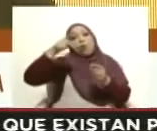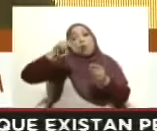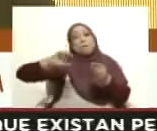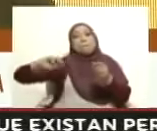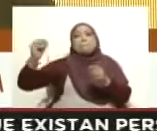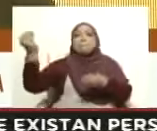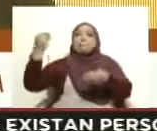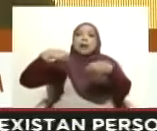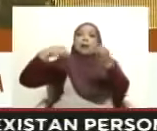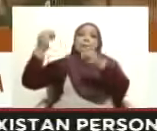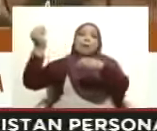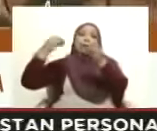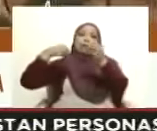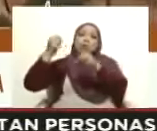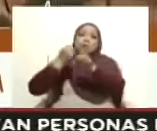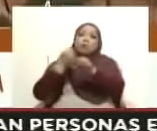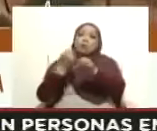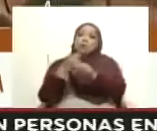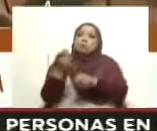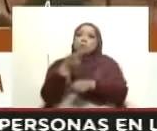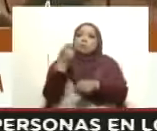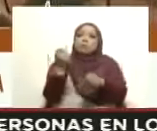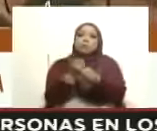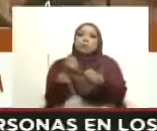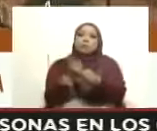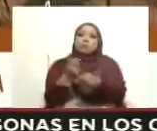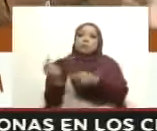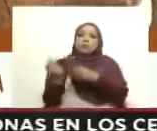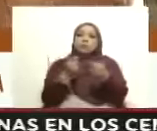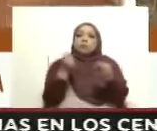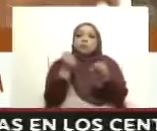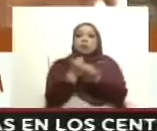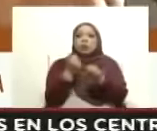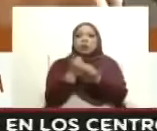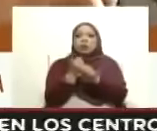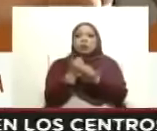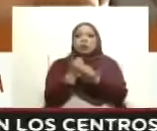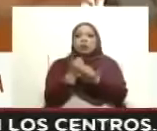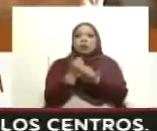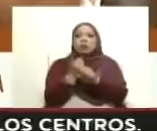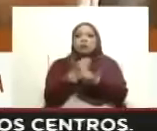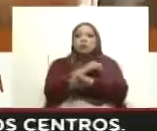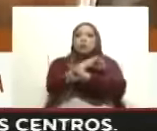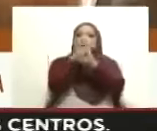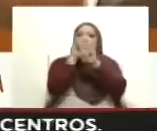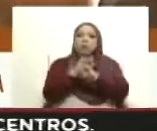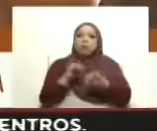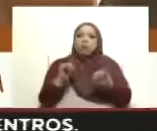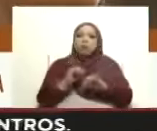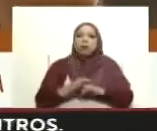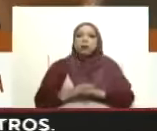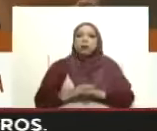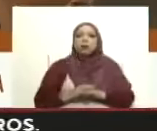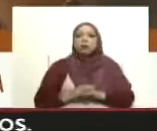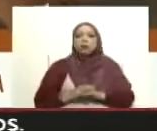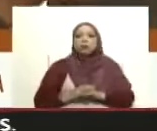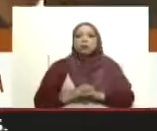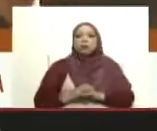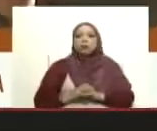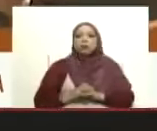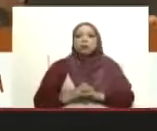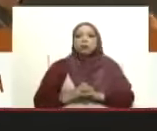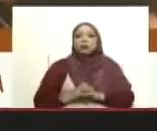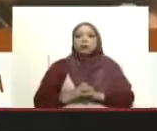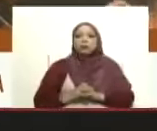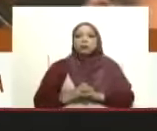de hoy y eso nos tiene muy muy felices Muy felices